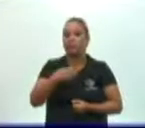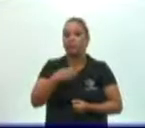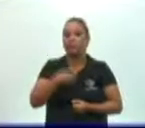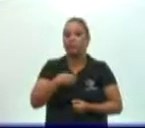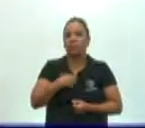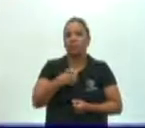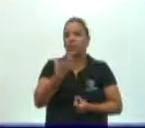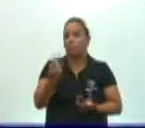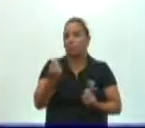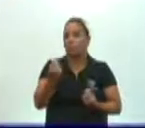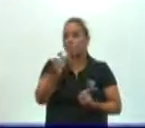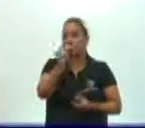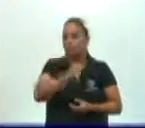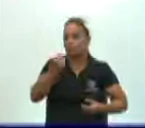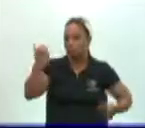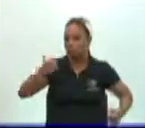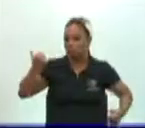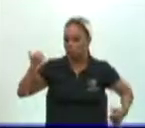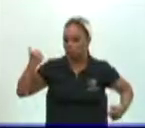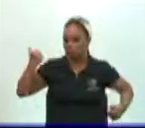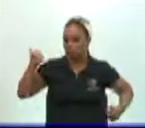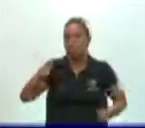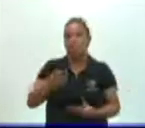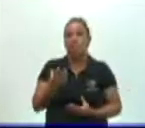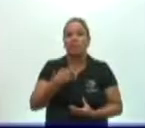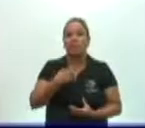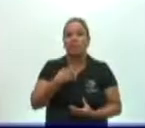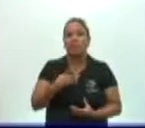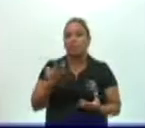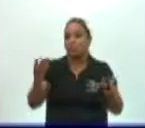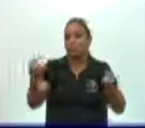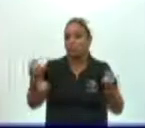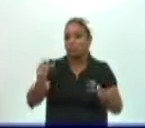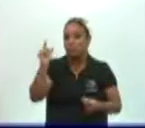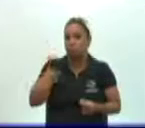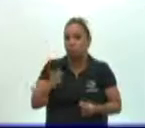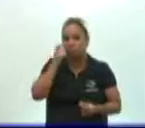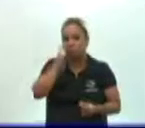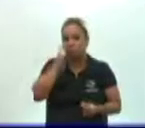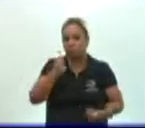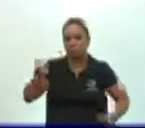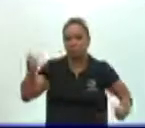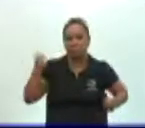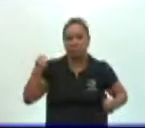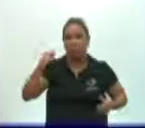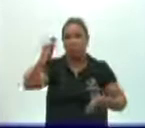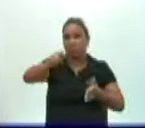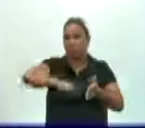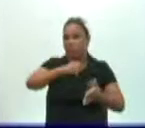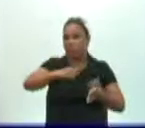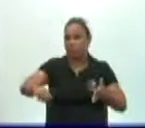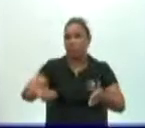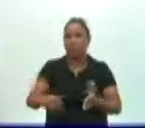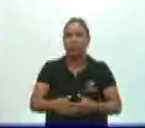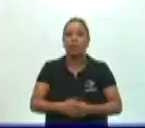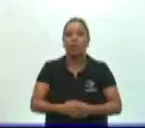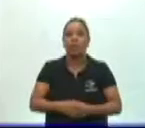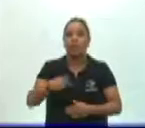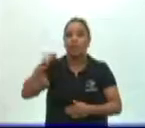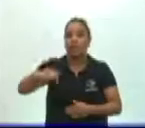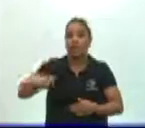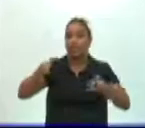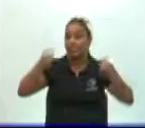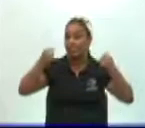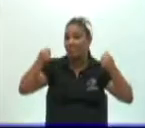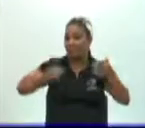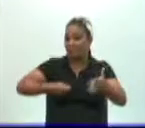propios comandantes en jefes y tenían un contingente de tropas mayor que el ejército del Imperio Británico. Esta rebelión